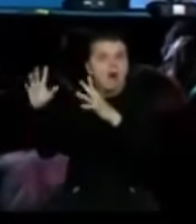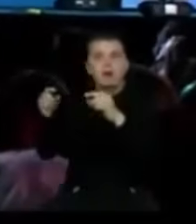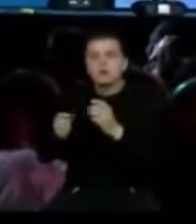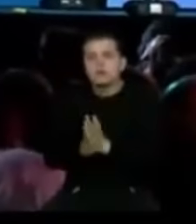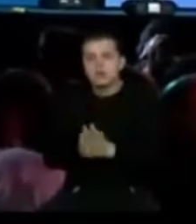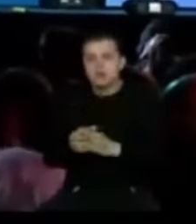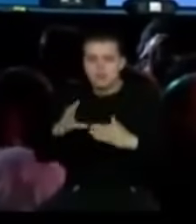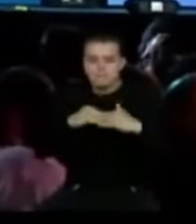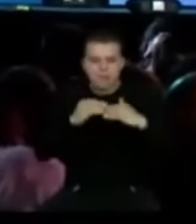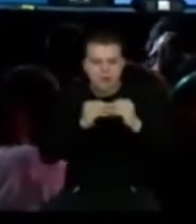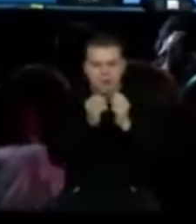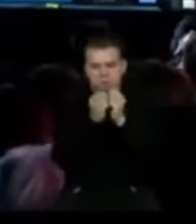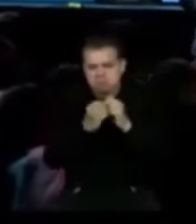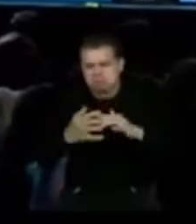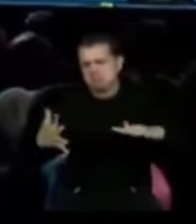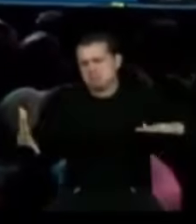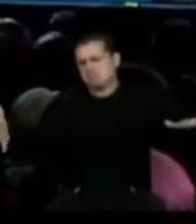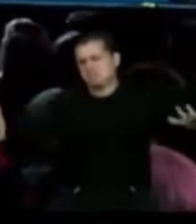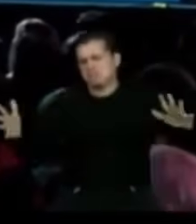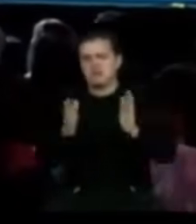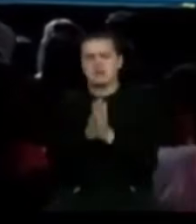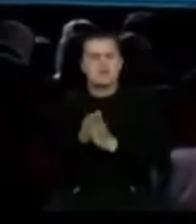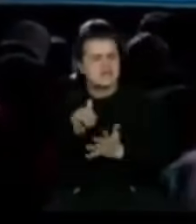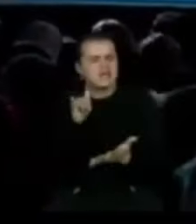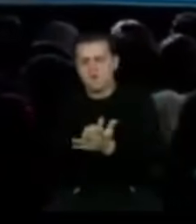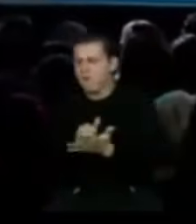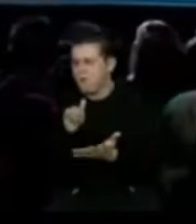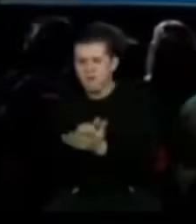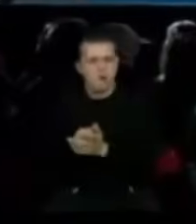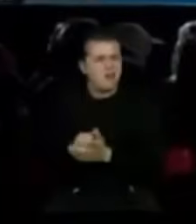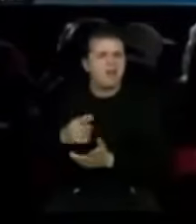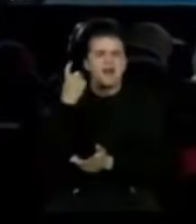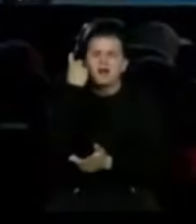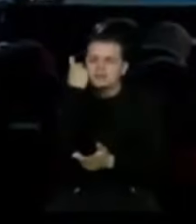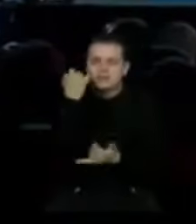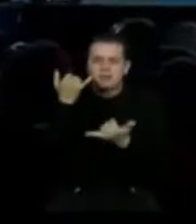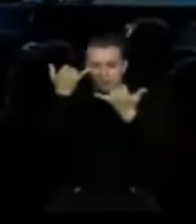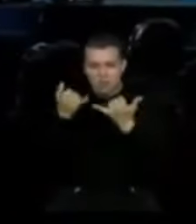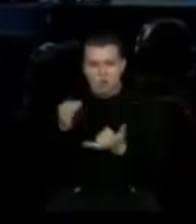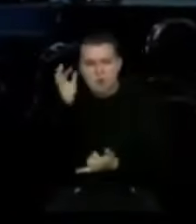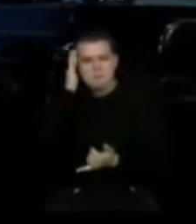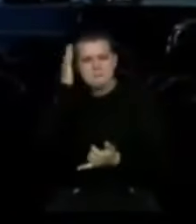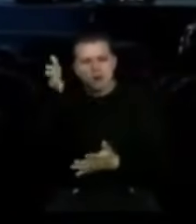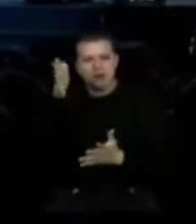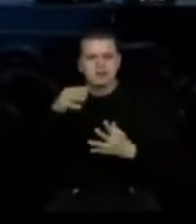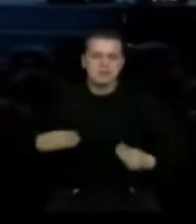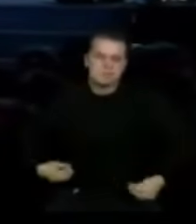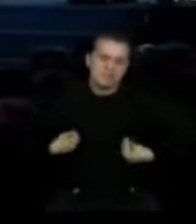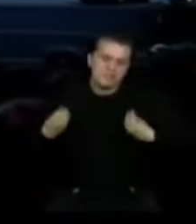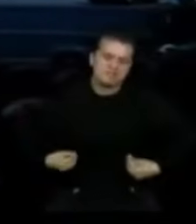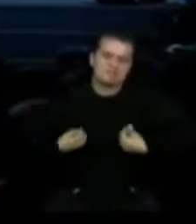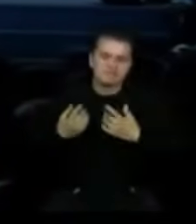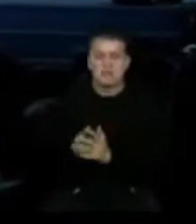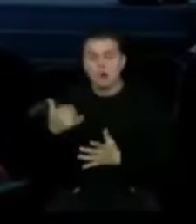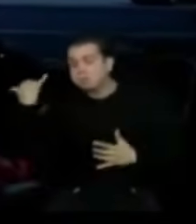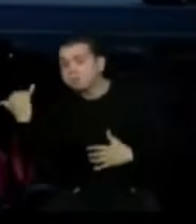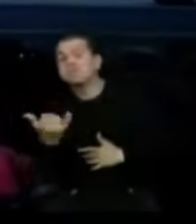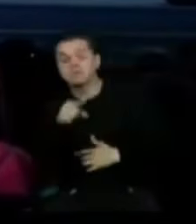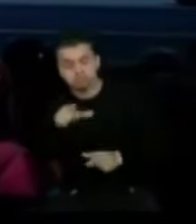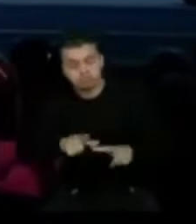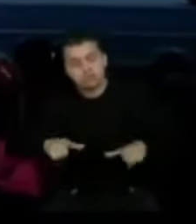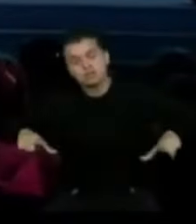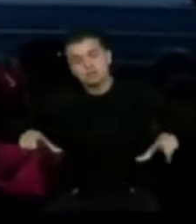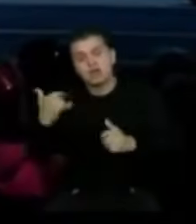multiplicó provisión para su pueblo, el mismo está vivo y está aquí en este